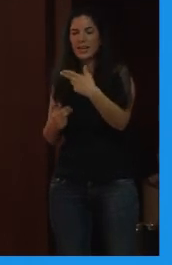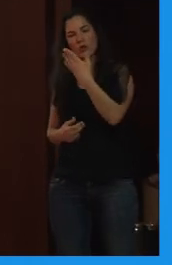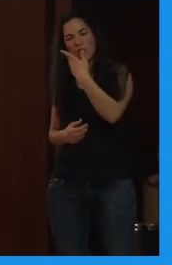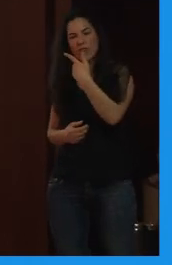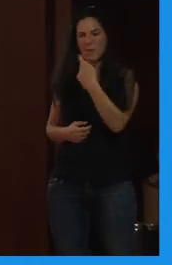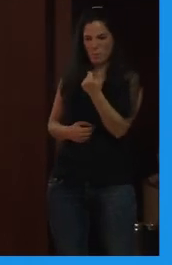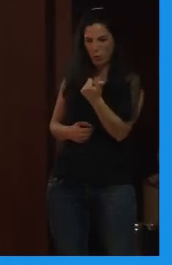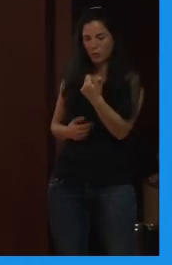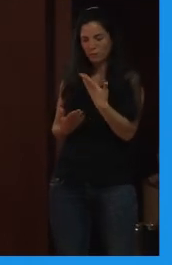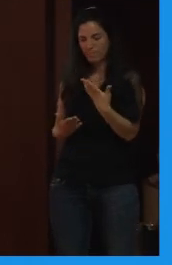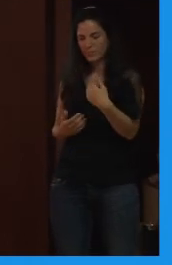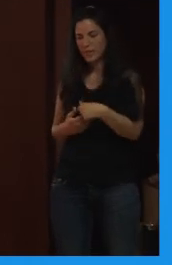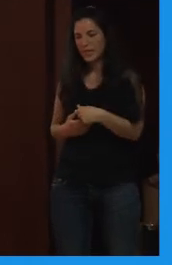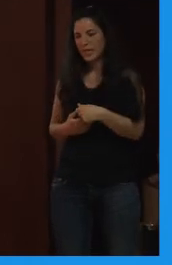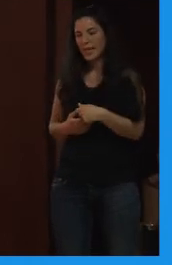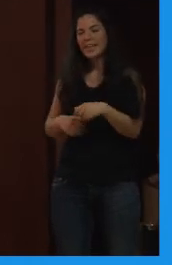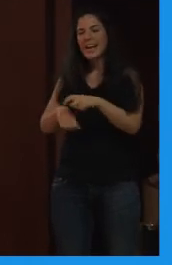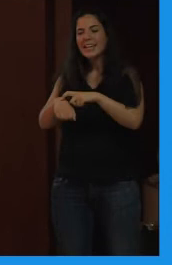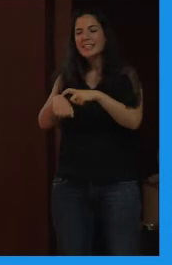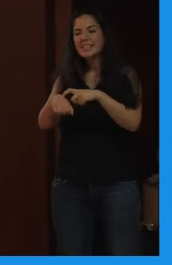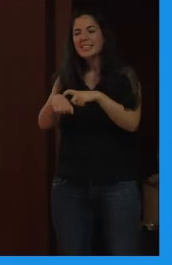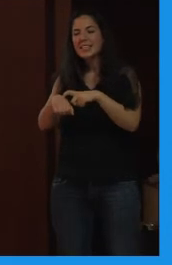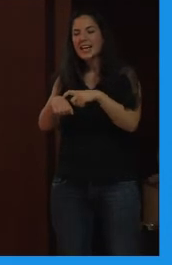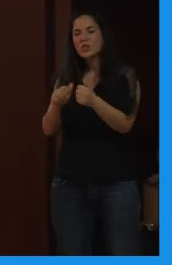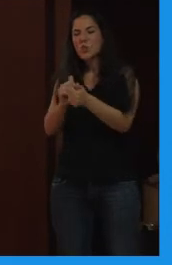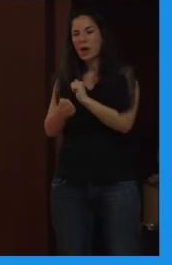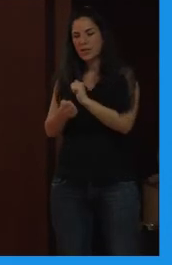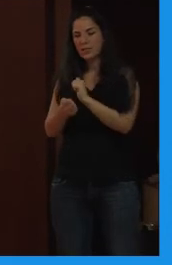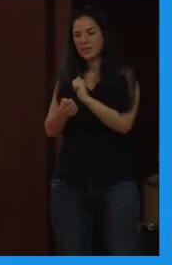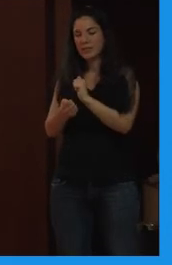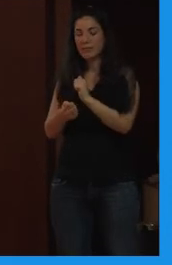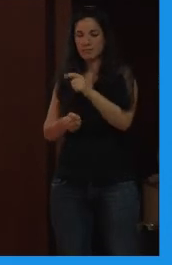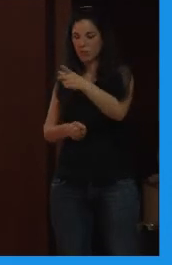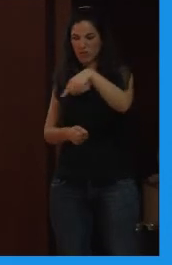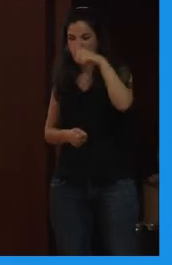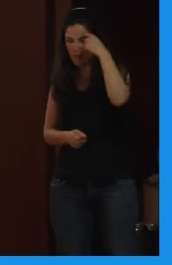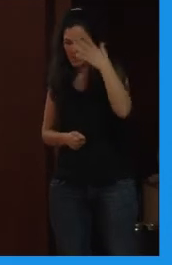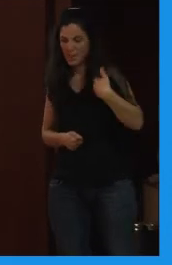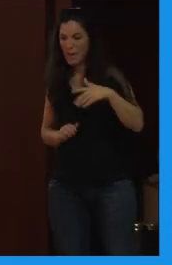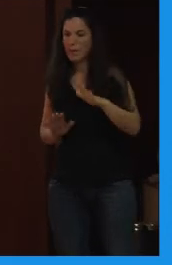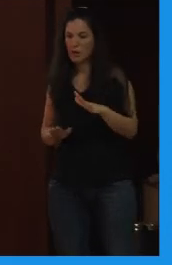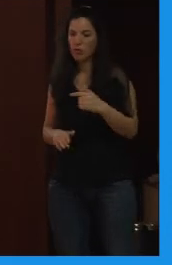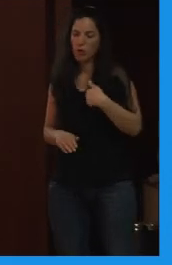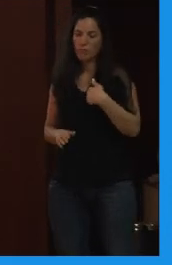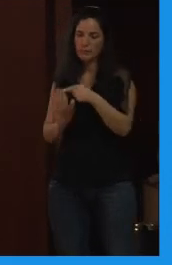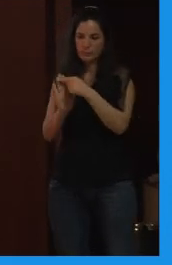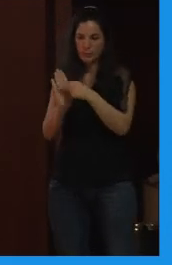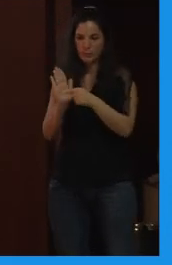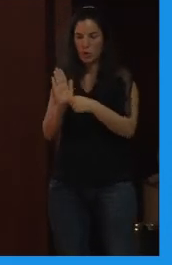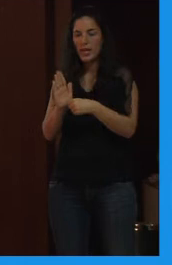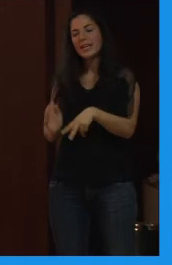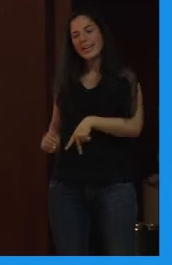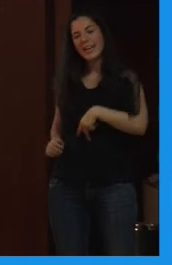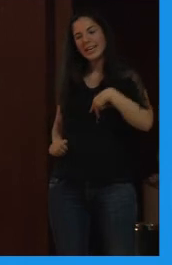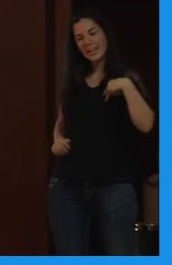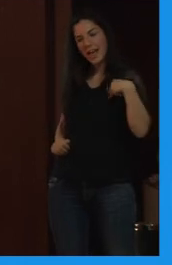¿Qué lo caracteriza? Ya lo sabéis todos, pero es un poquitín un resumen para luego ya ir a mi ponencia. Es un dolor crónico generalizado,